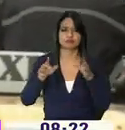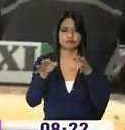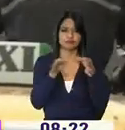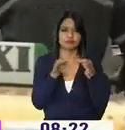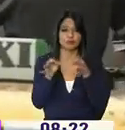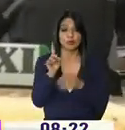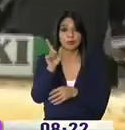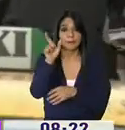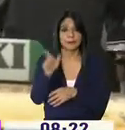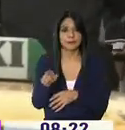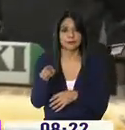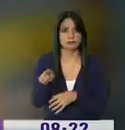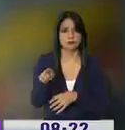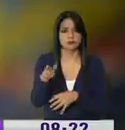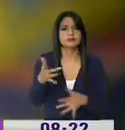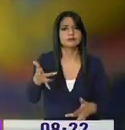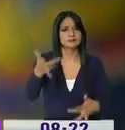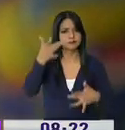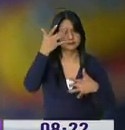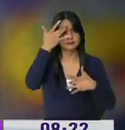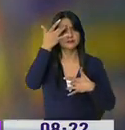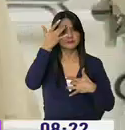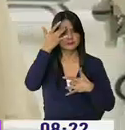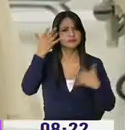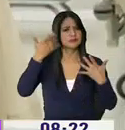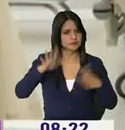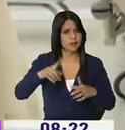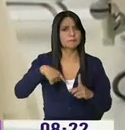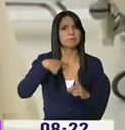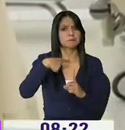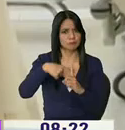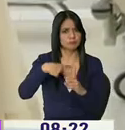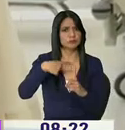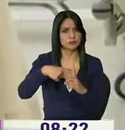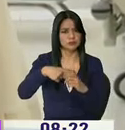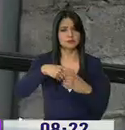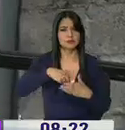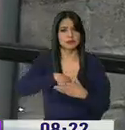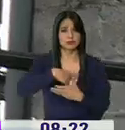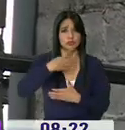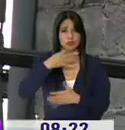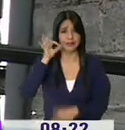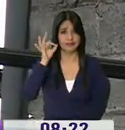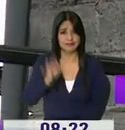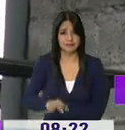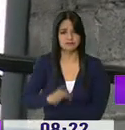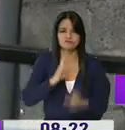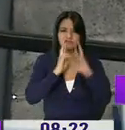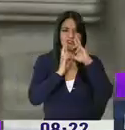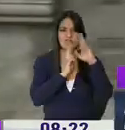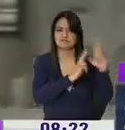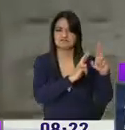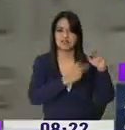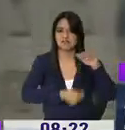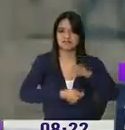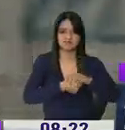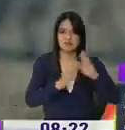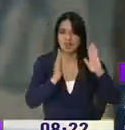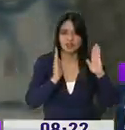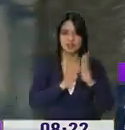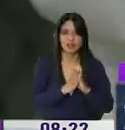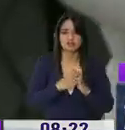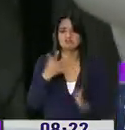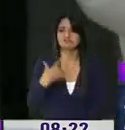una persona que había sido diagnosticada con la enfermedad del COVID-19 y respetó la cuarentena saliendo de su